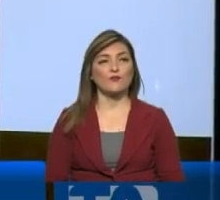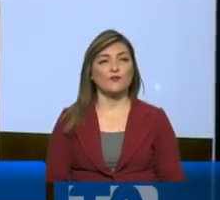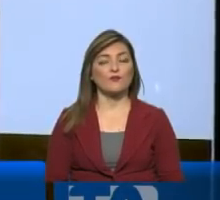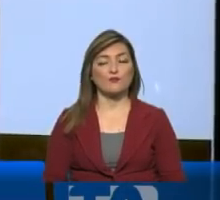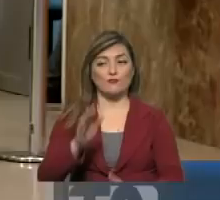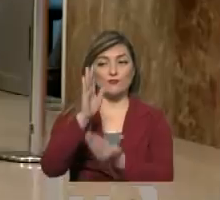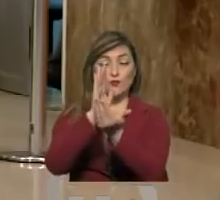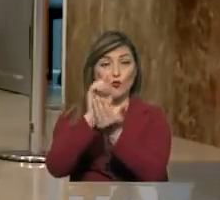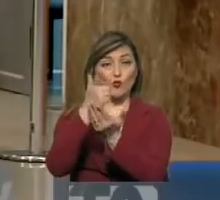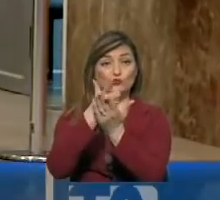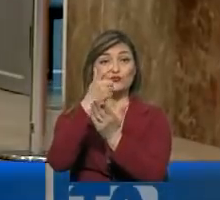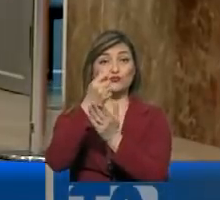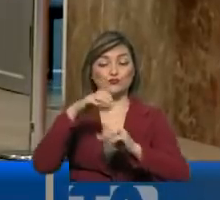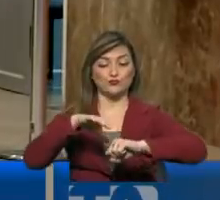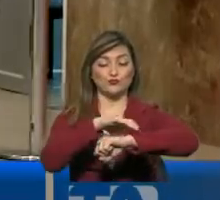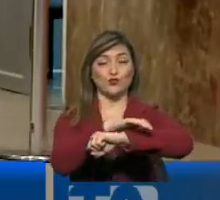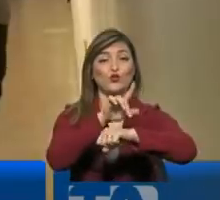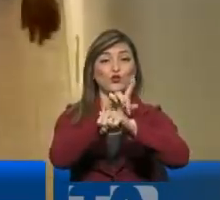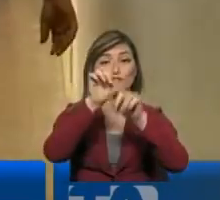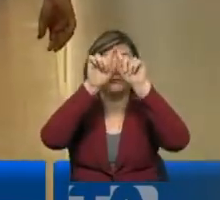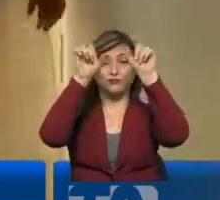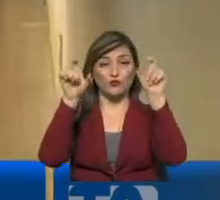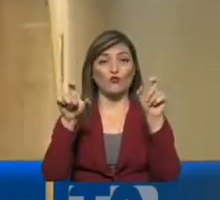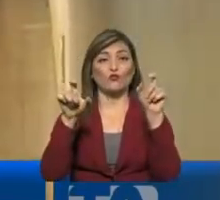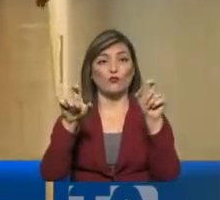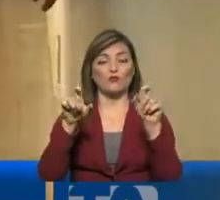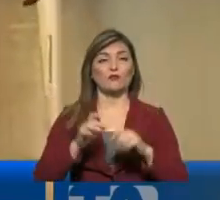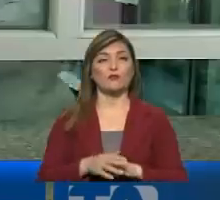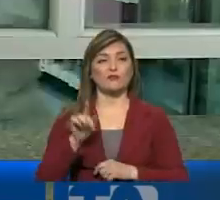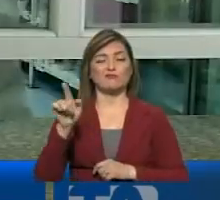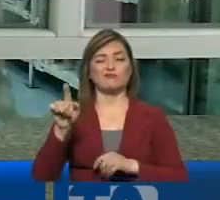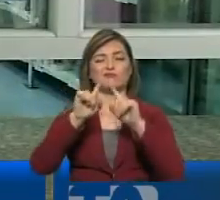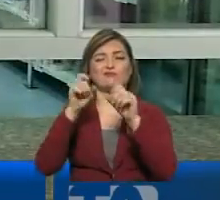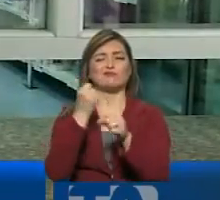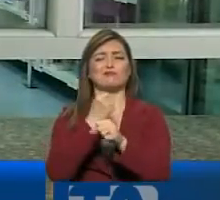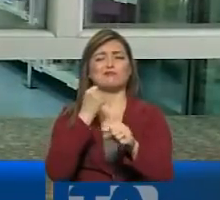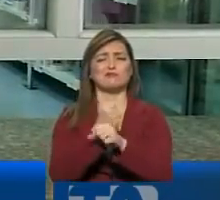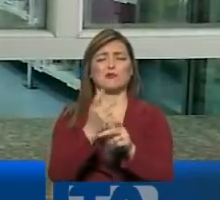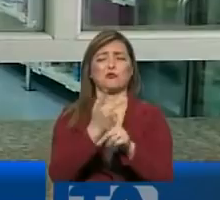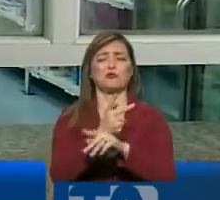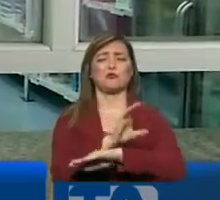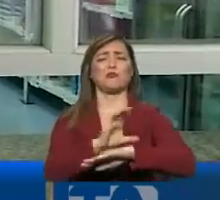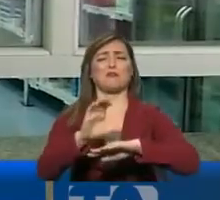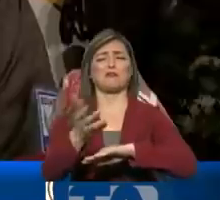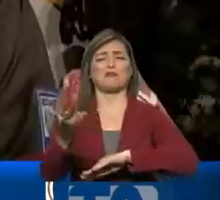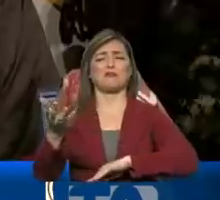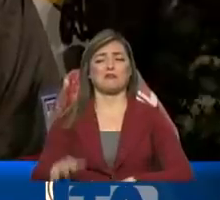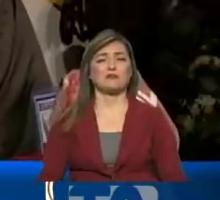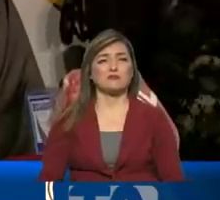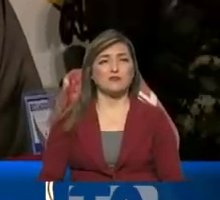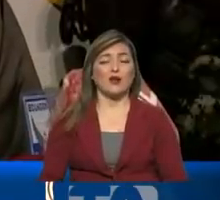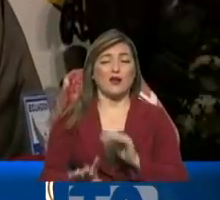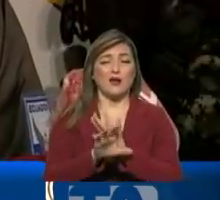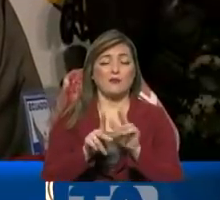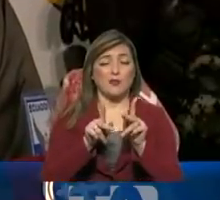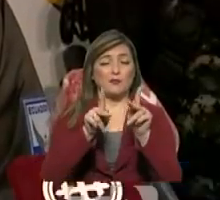El hospital compró prótesis médicas a una empresa que, según su registro, se dedica a la venta de insumos agrícolas. Por ley también